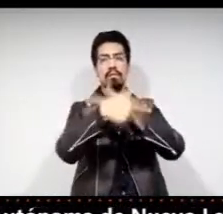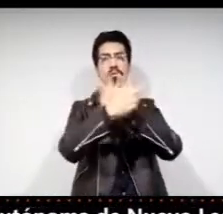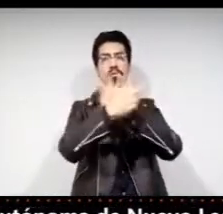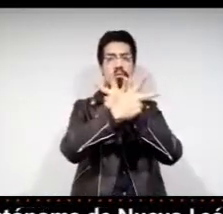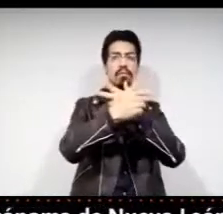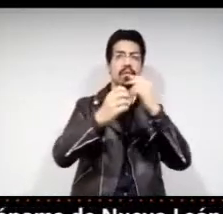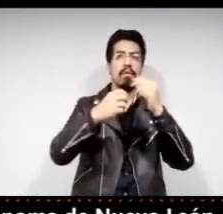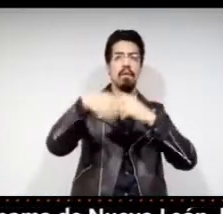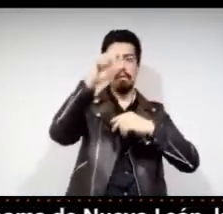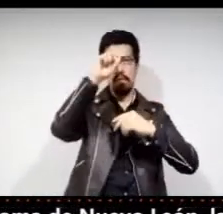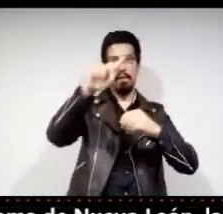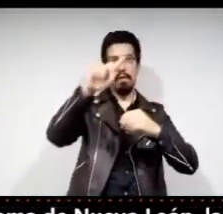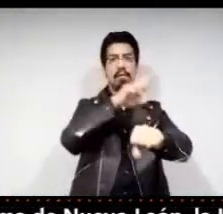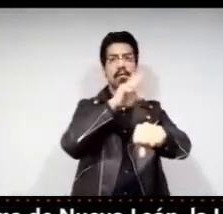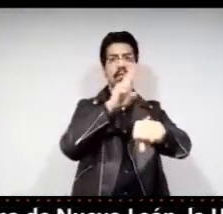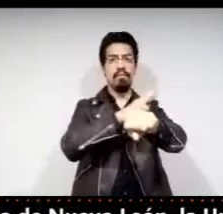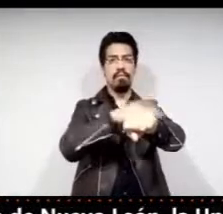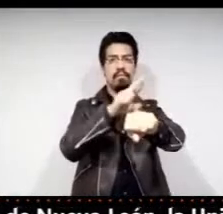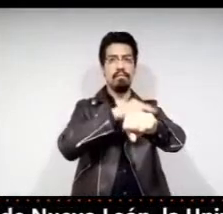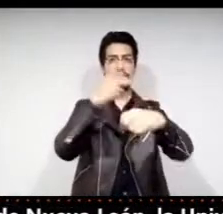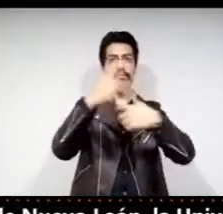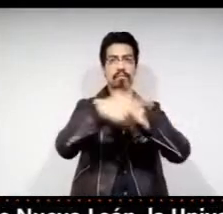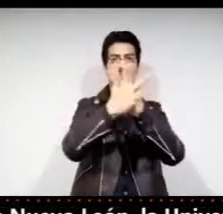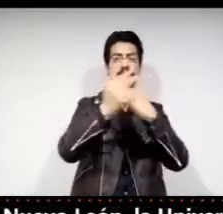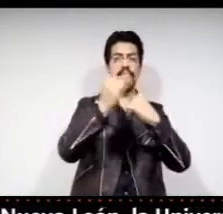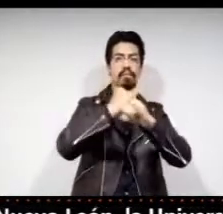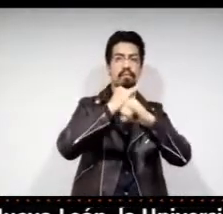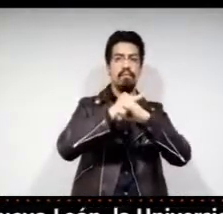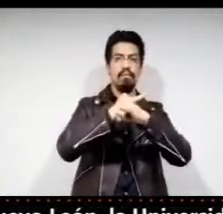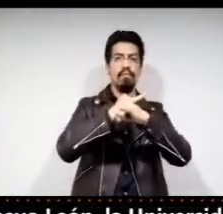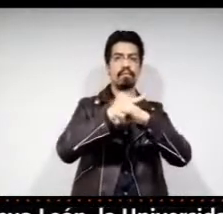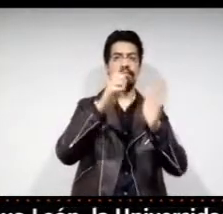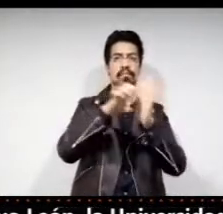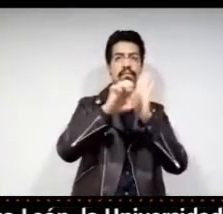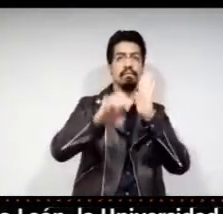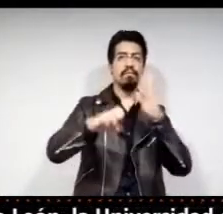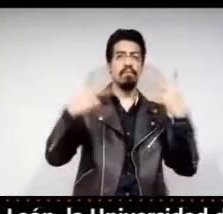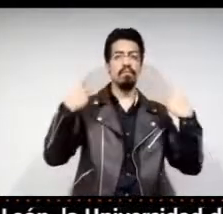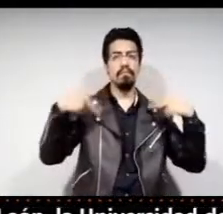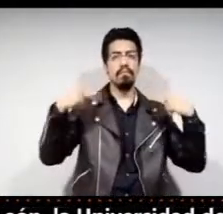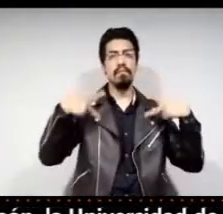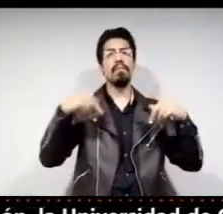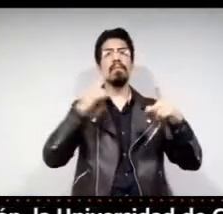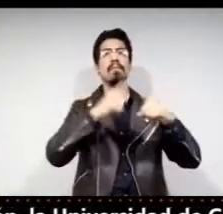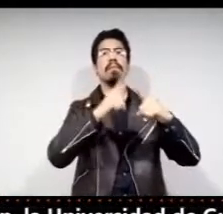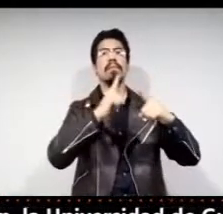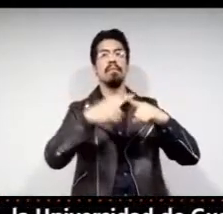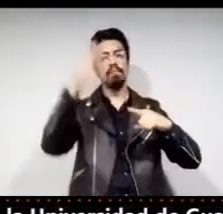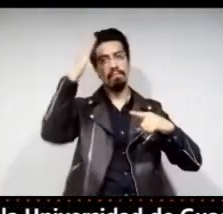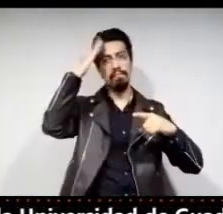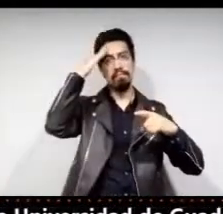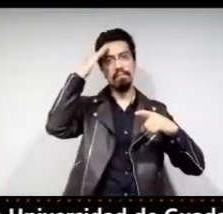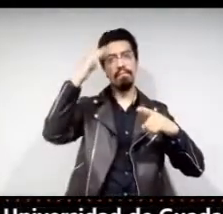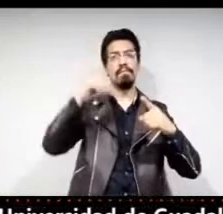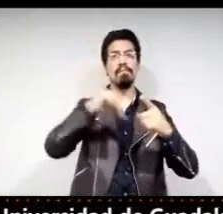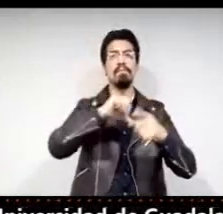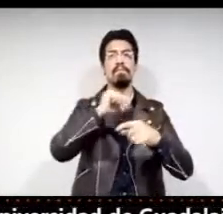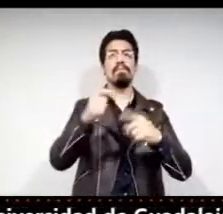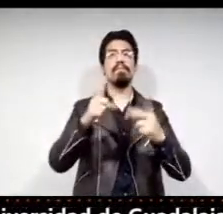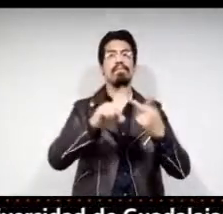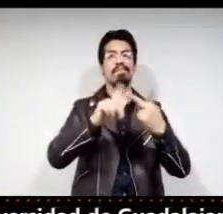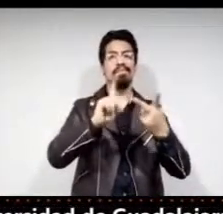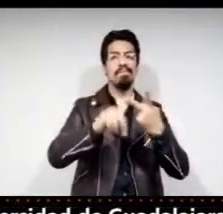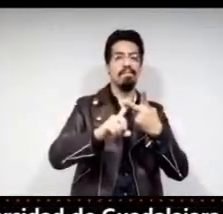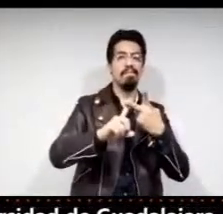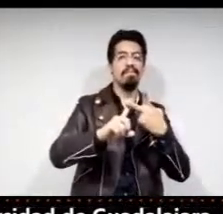lo virtual, desde elementos del capital humano que acompaña estos procesos y, desde luego, nos dimos cuenta de que no